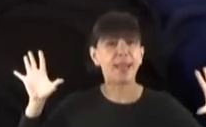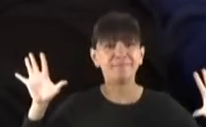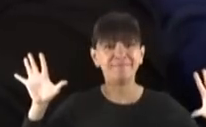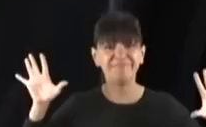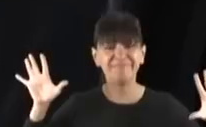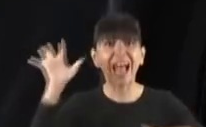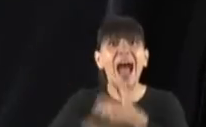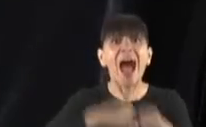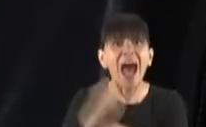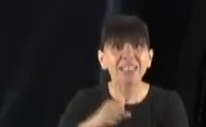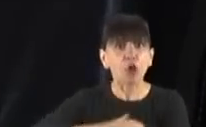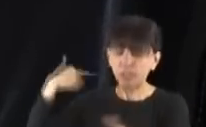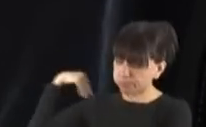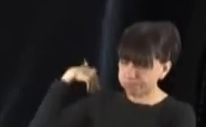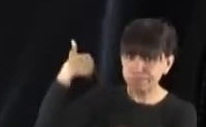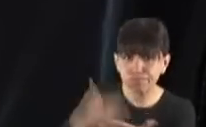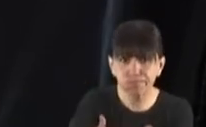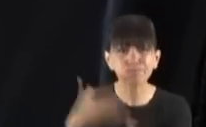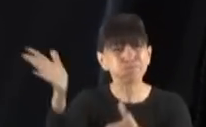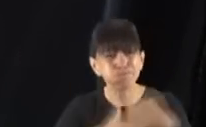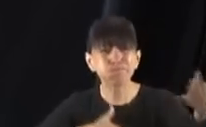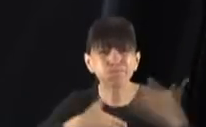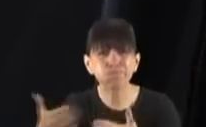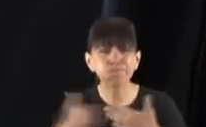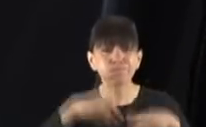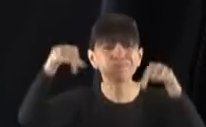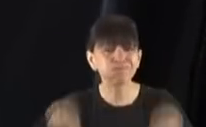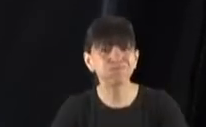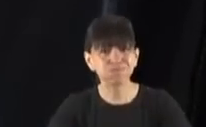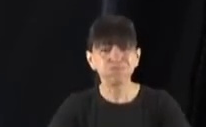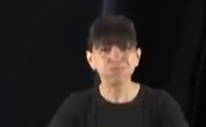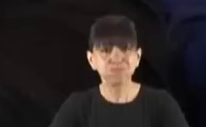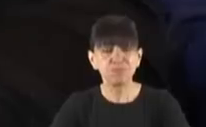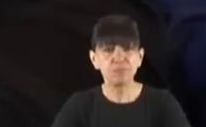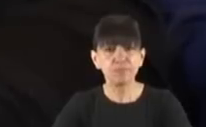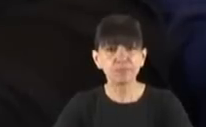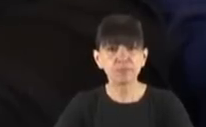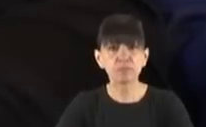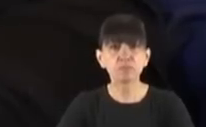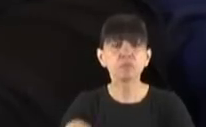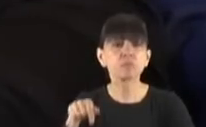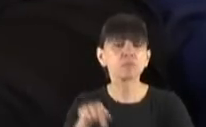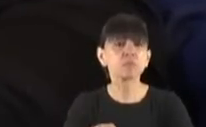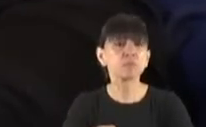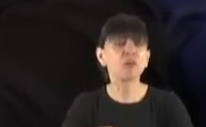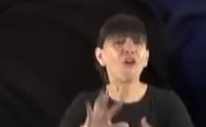es hoy. Esa India potente y poderosa que se para en el concierto de las naciones de otro modo.